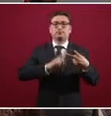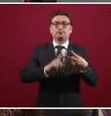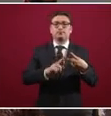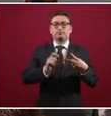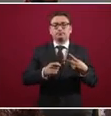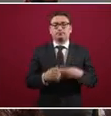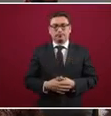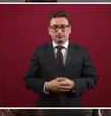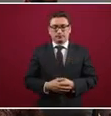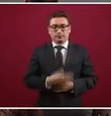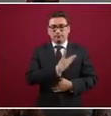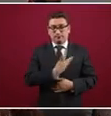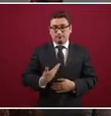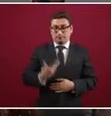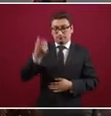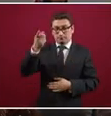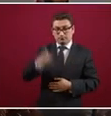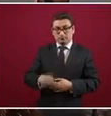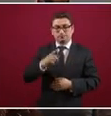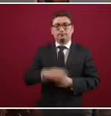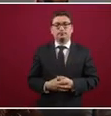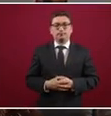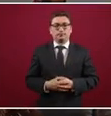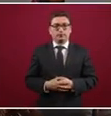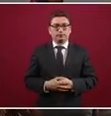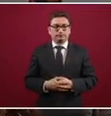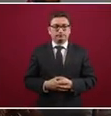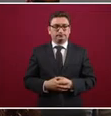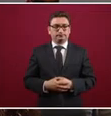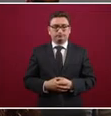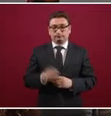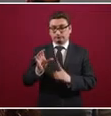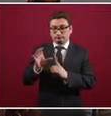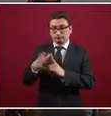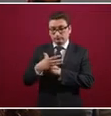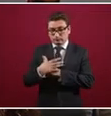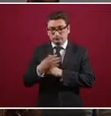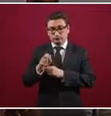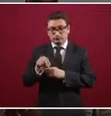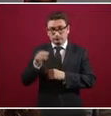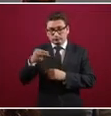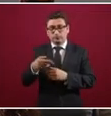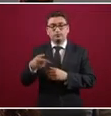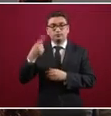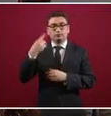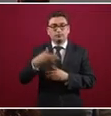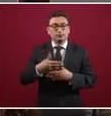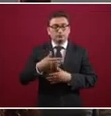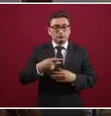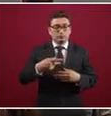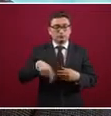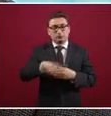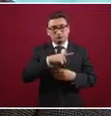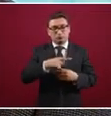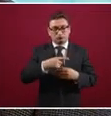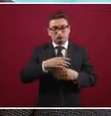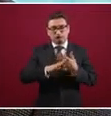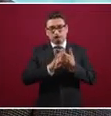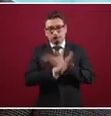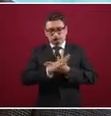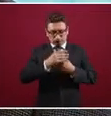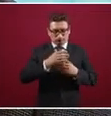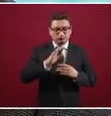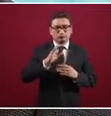presidente ha instruido aceptar la competencia del comité de naciones unidas contra las desapariciones forzadas para recibir